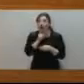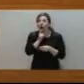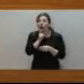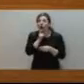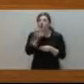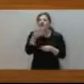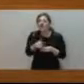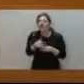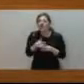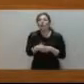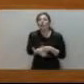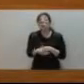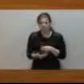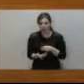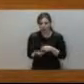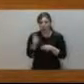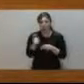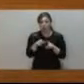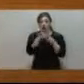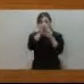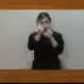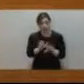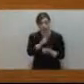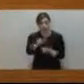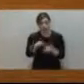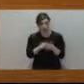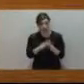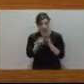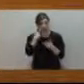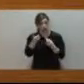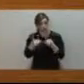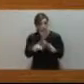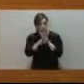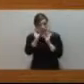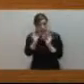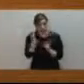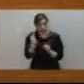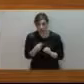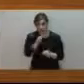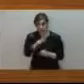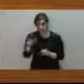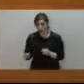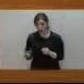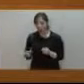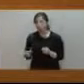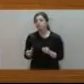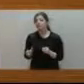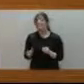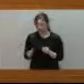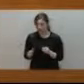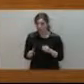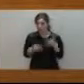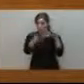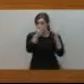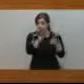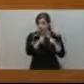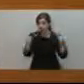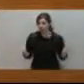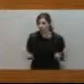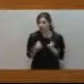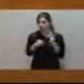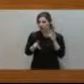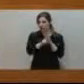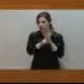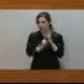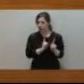mismos funcionarios que emitieron estos informes los que sigan haciendo este control, señor consejero? ¿Van a ejercitar ustedes acciones legales contra